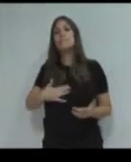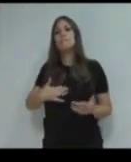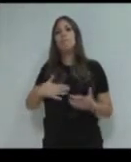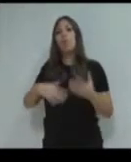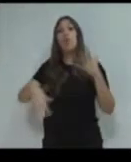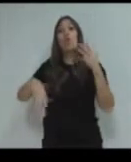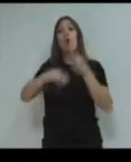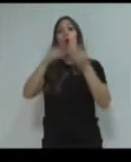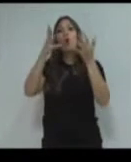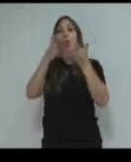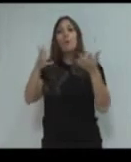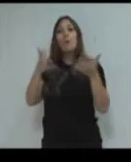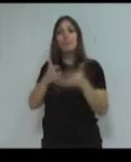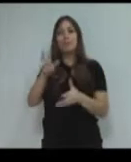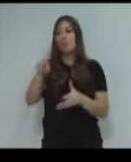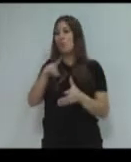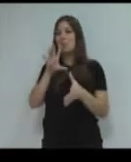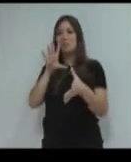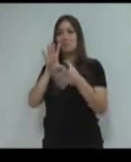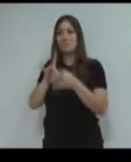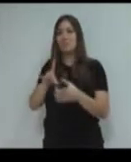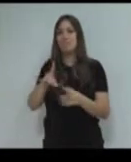en el documento.